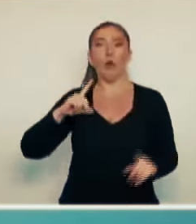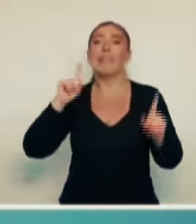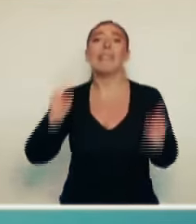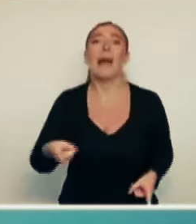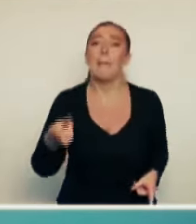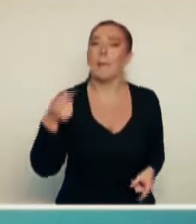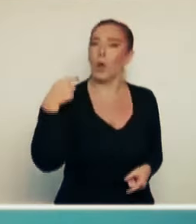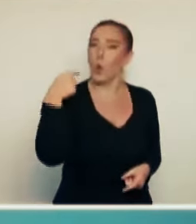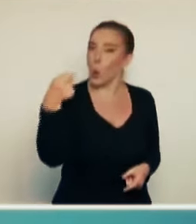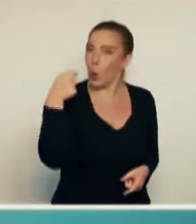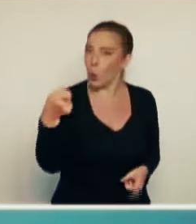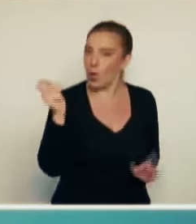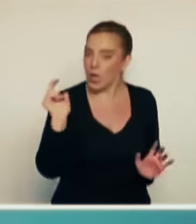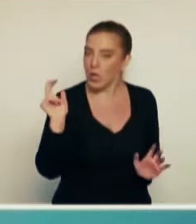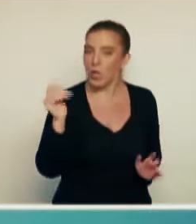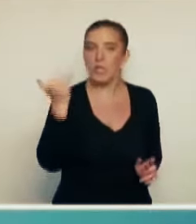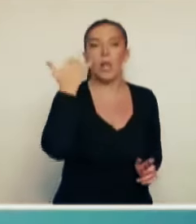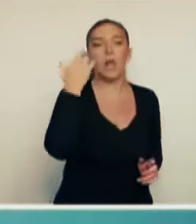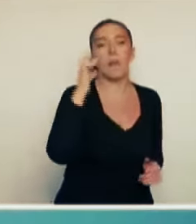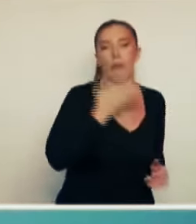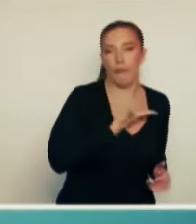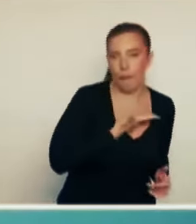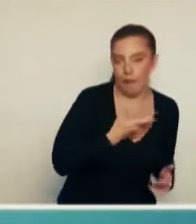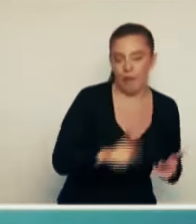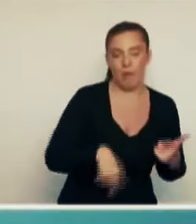jubilaciones, YPF,